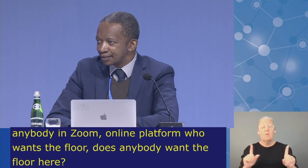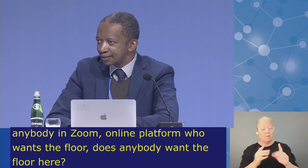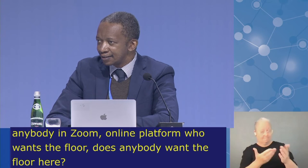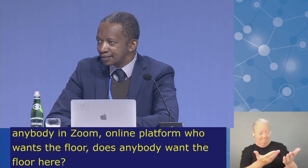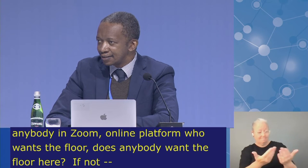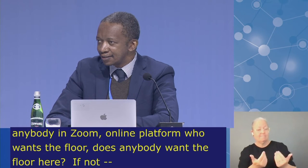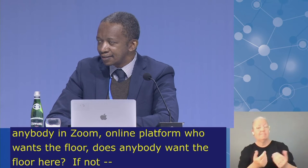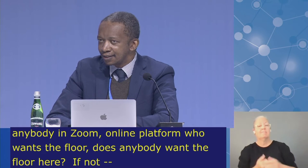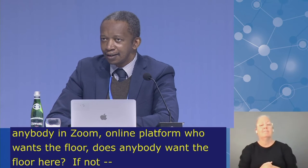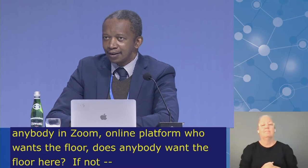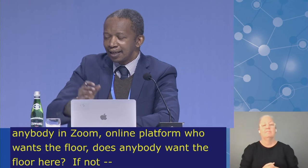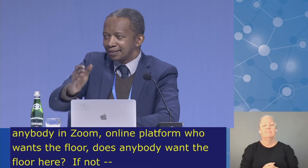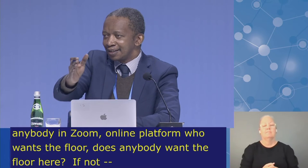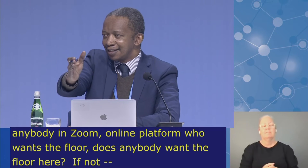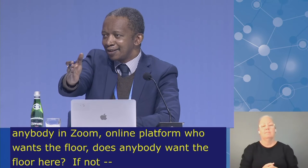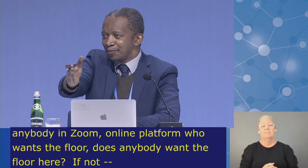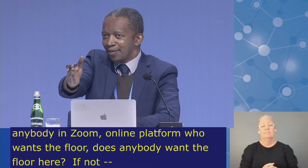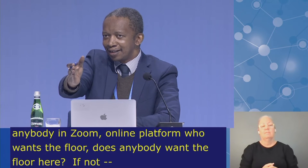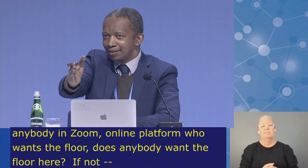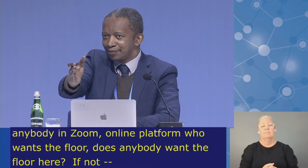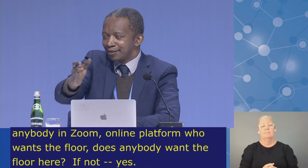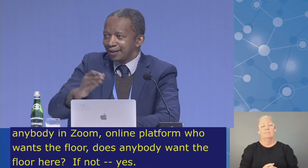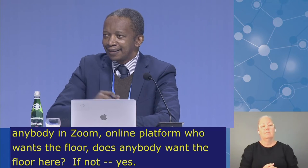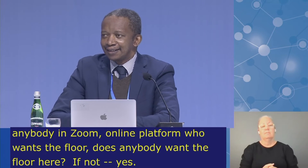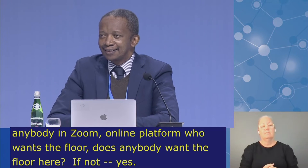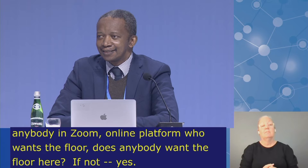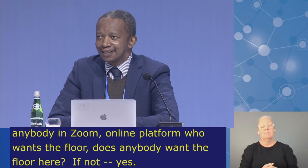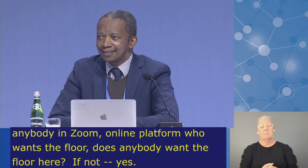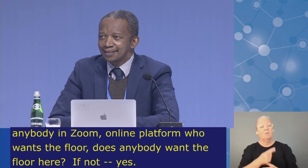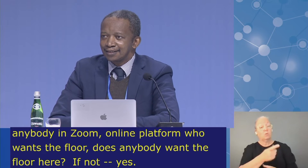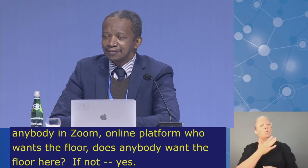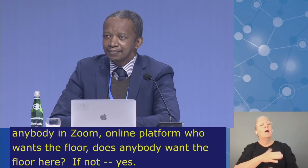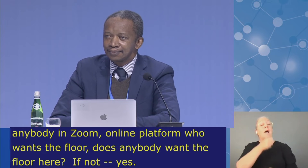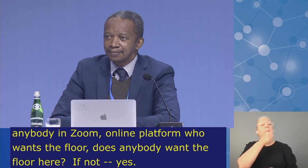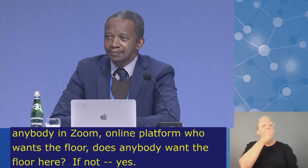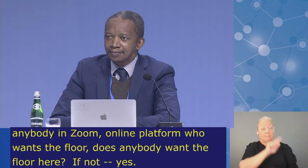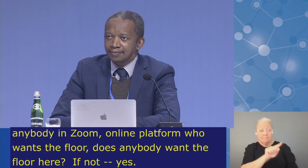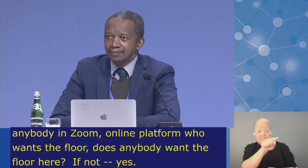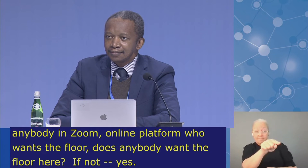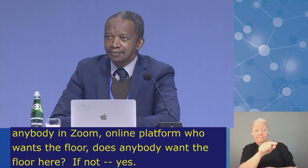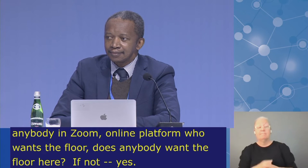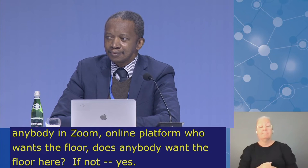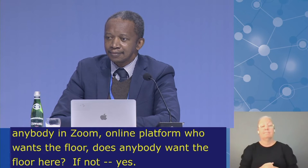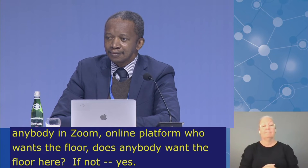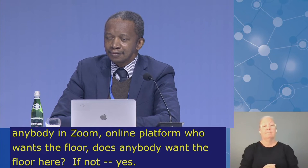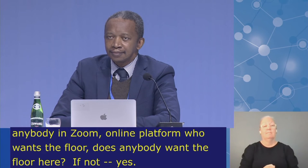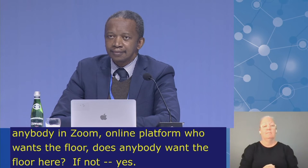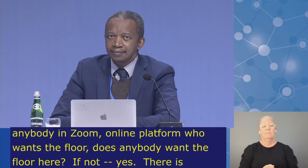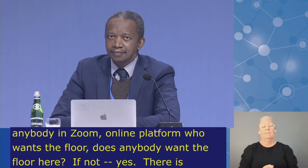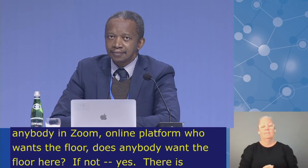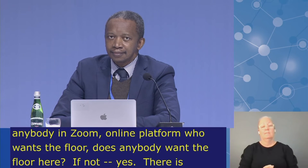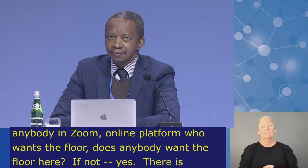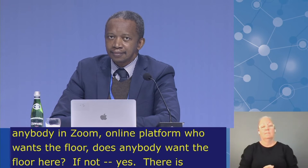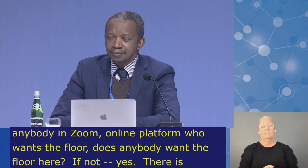la palabra? ¿Alguien de los reunidos en Katowice? Sí, por favor, acérquese al micrófono.